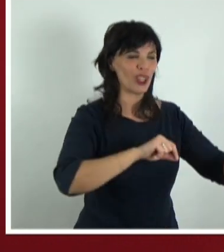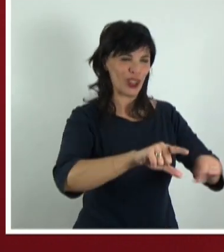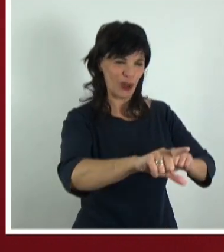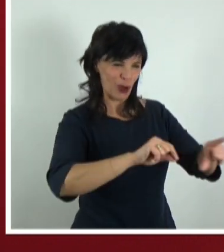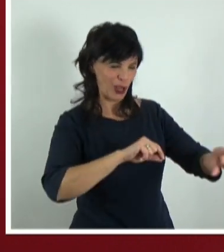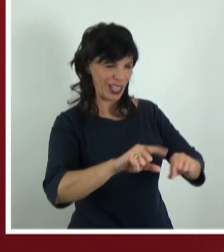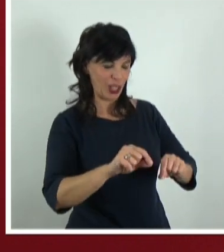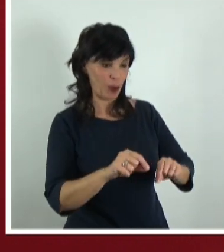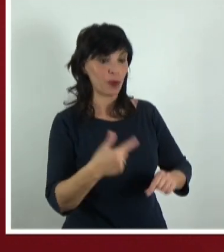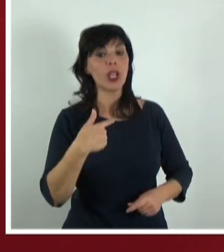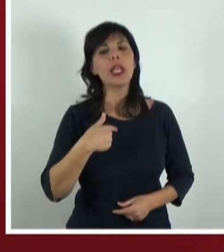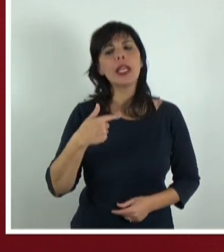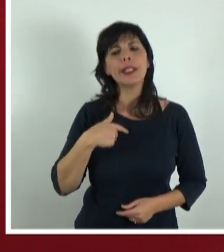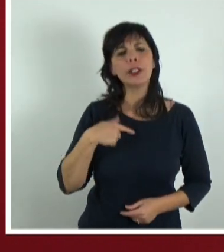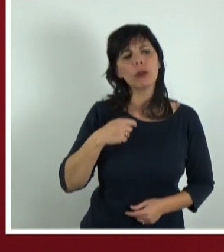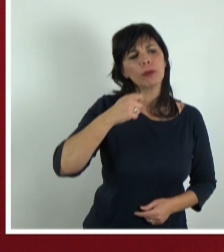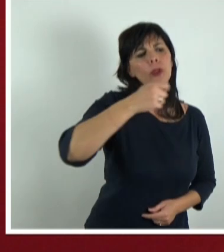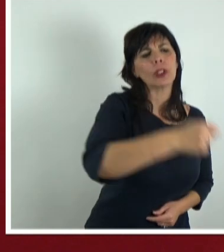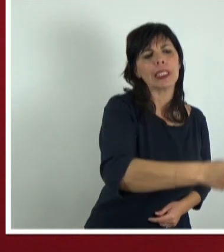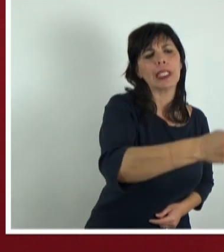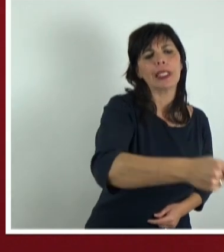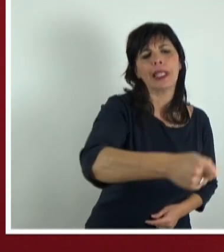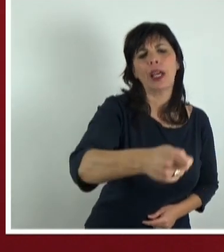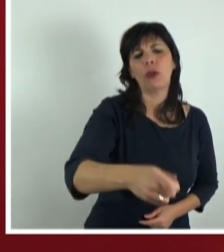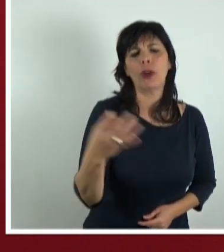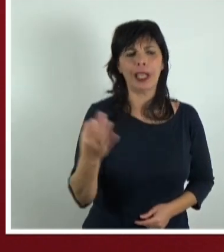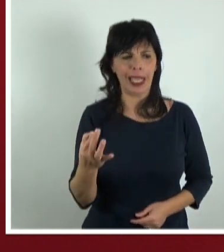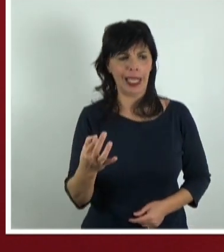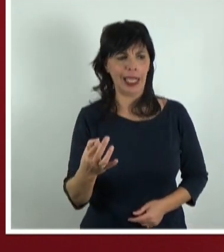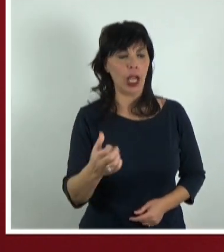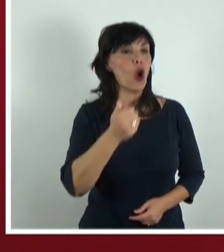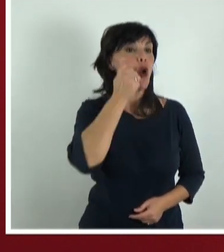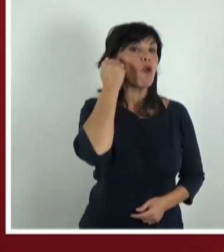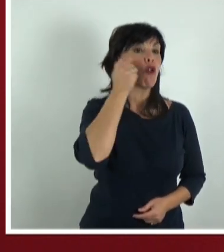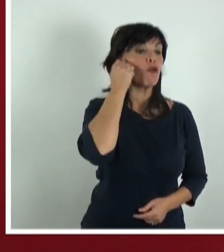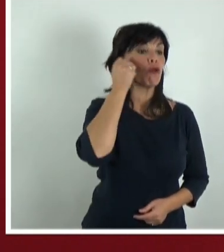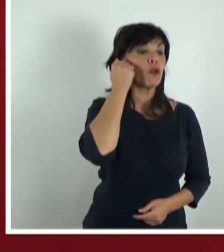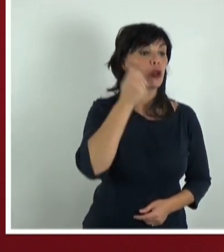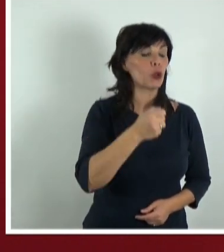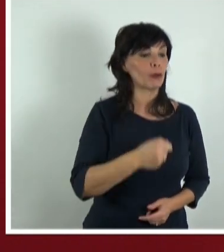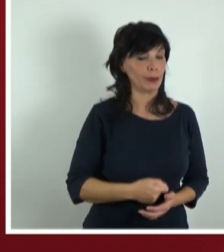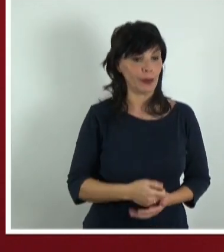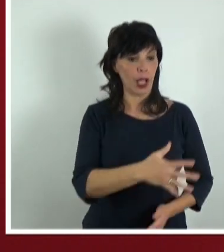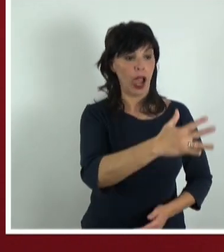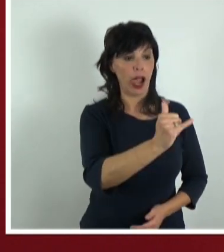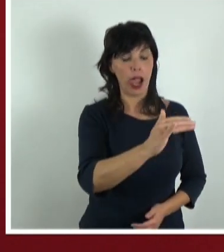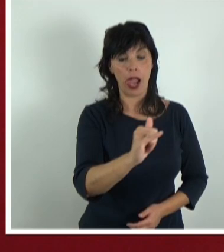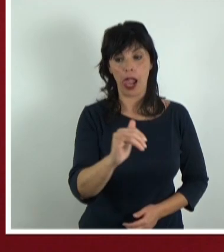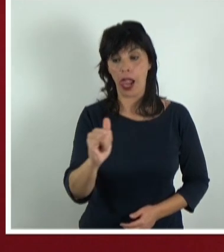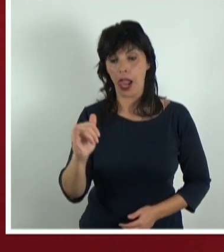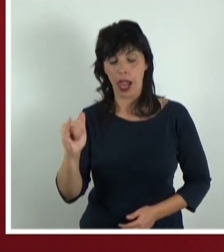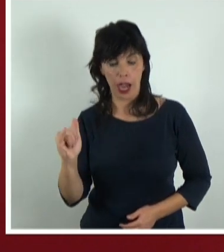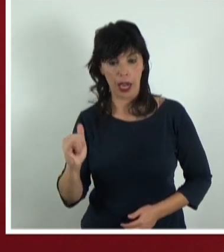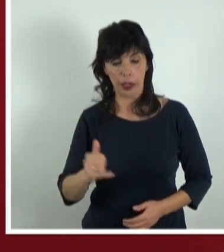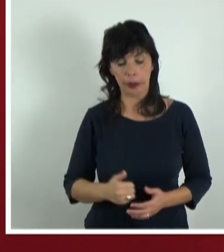para que lleváis fruto. Esa palabra, os he puesto, en la